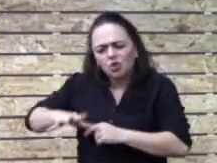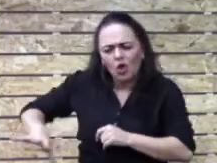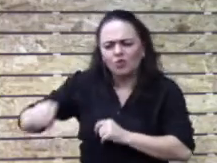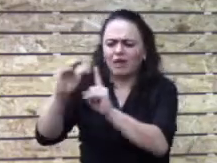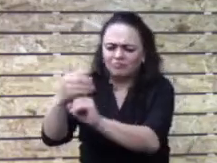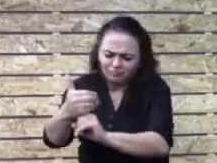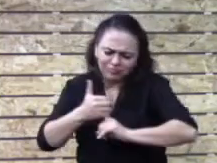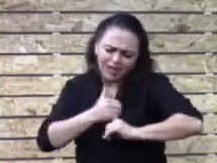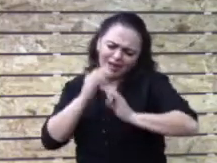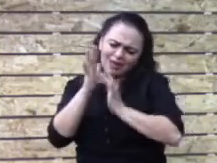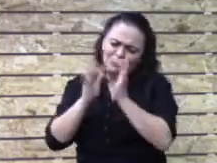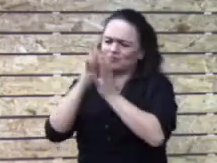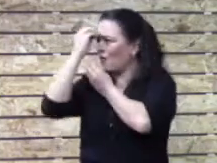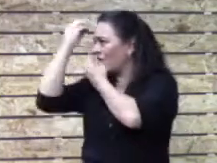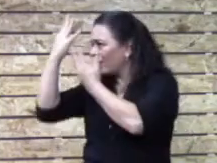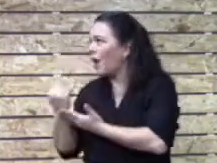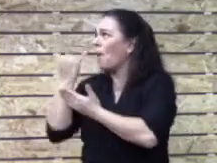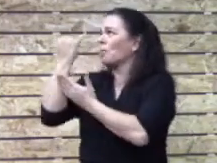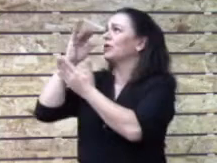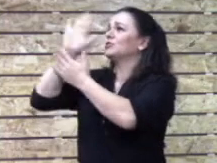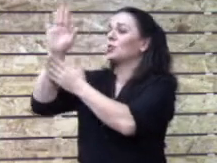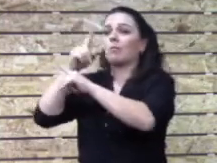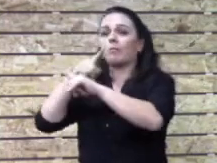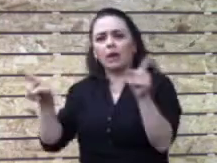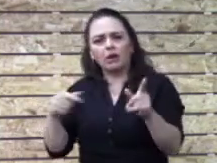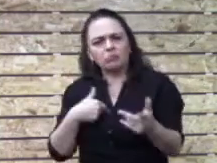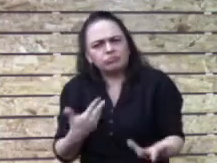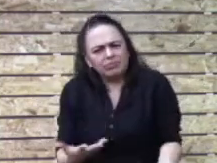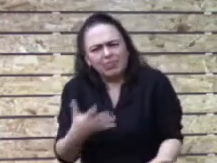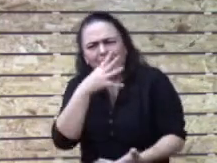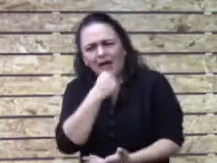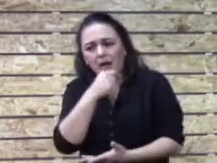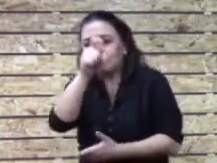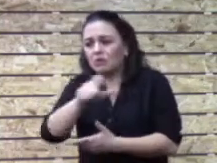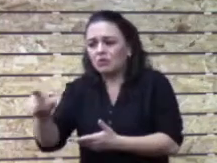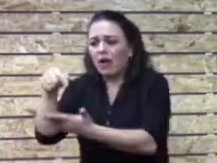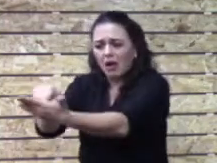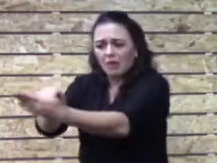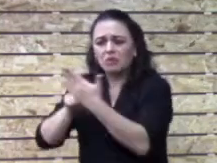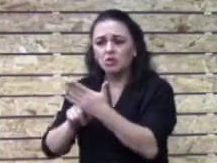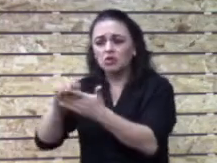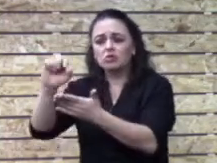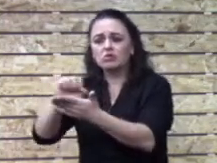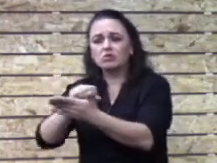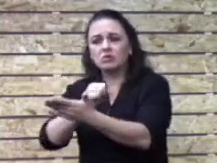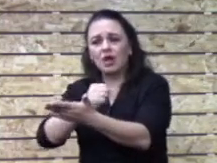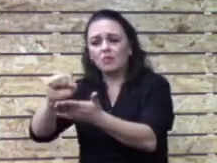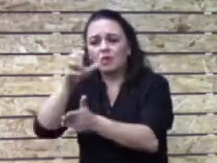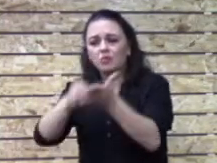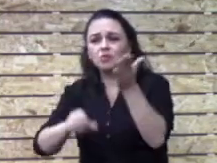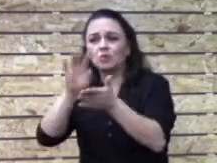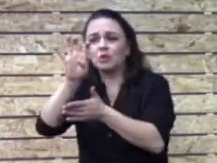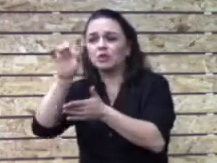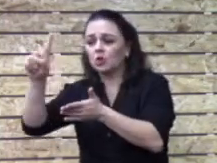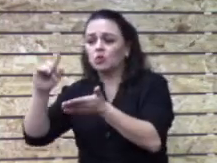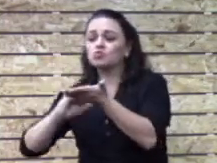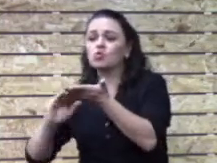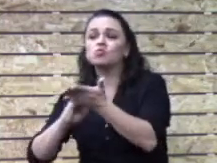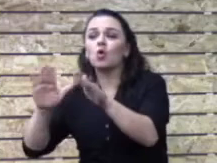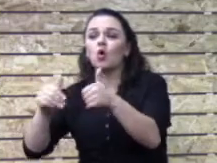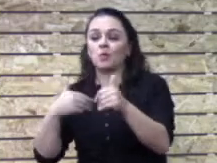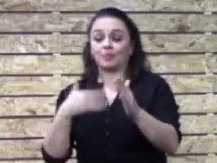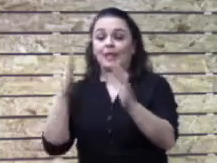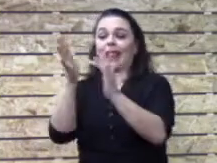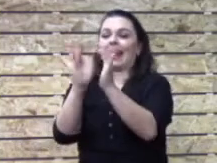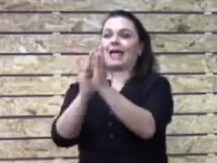estaban siguiendo a Jesucristo. Pues no, la persona me dijo que la solución con el Salmo 91 era tomar la Biblia. Allí